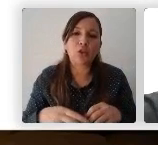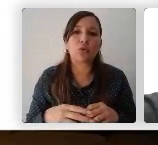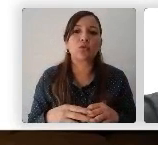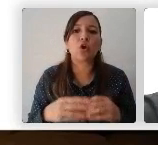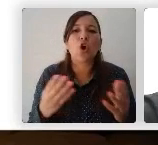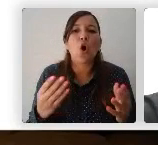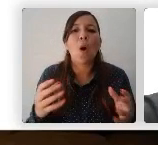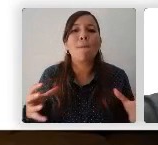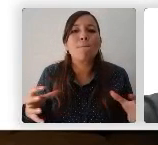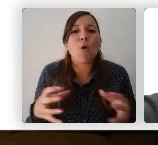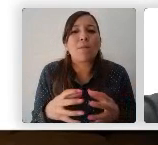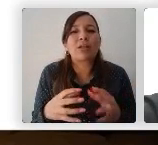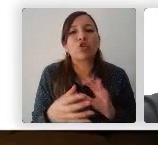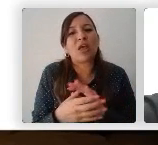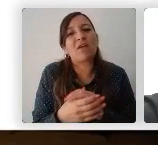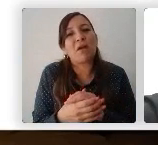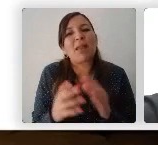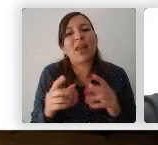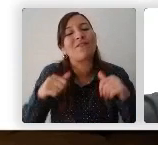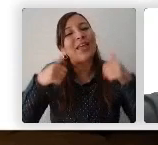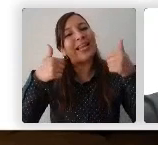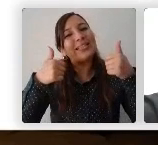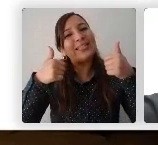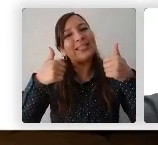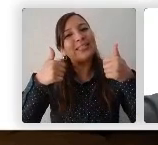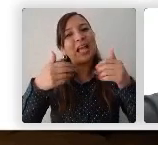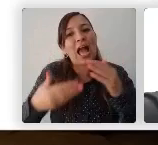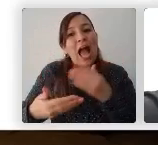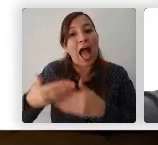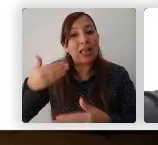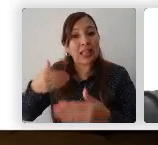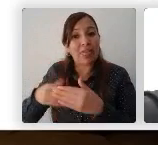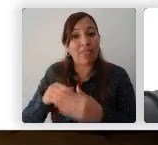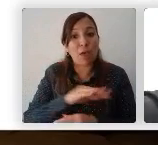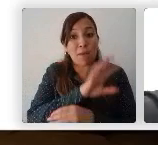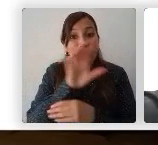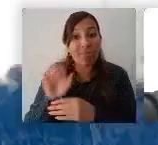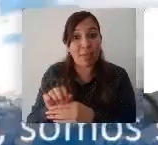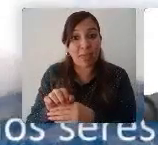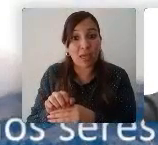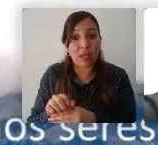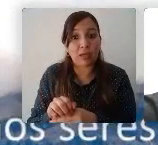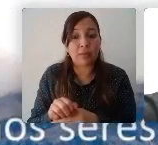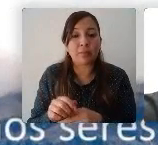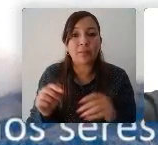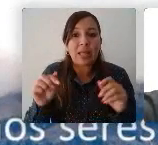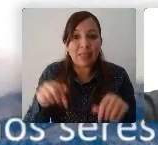que hemos estado pasando durante antes de pandemia, ¿no? Entonces, desde